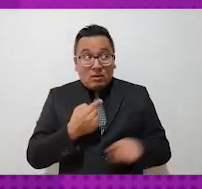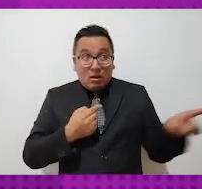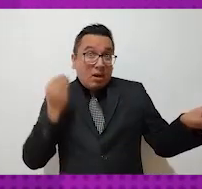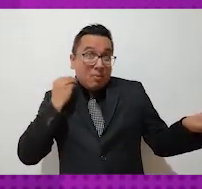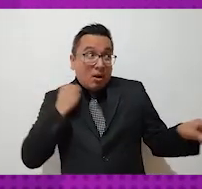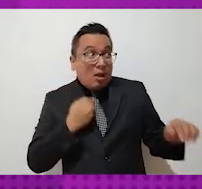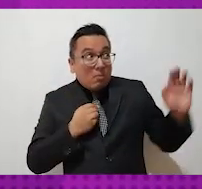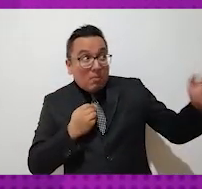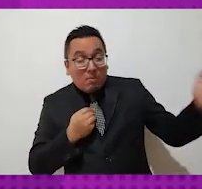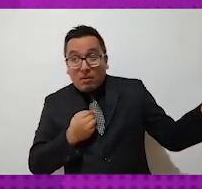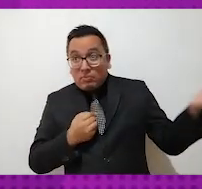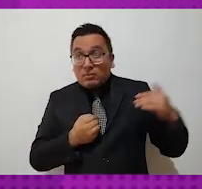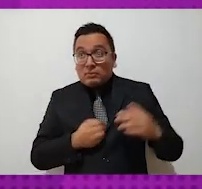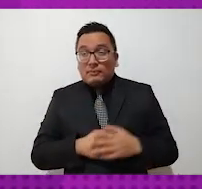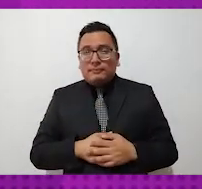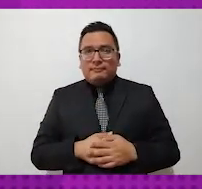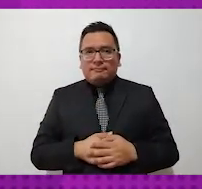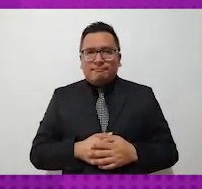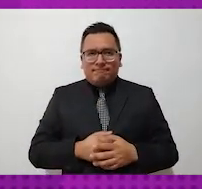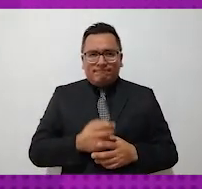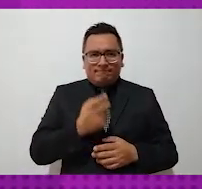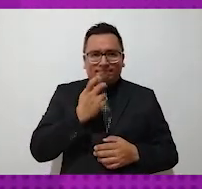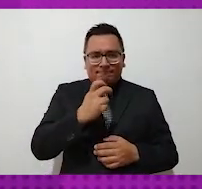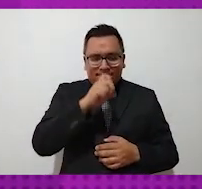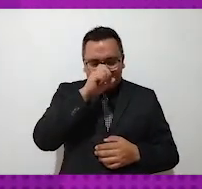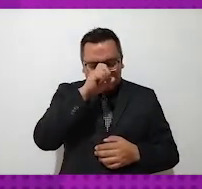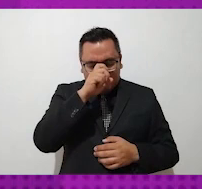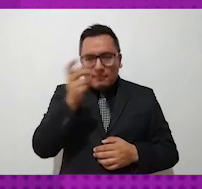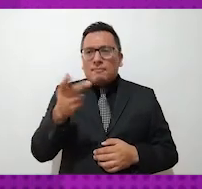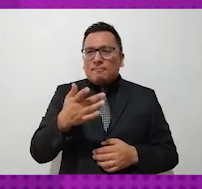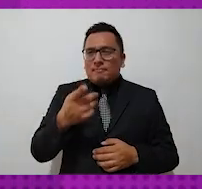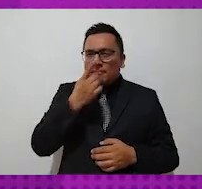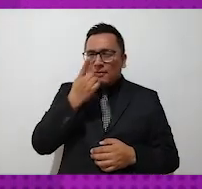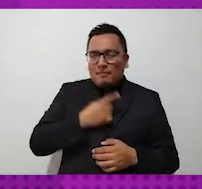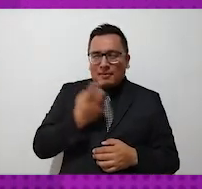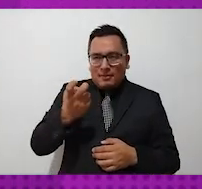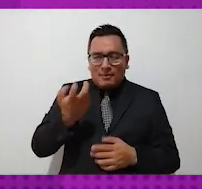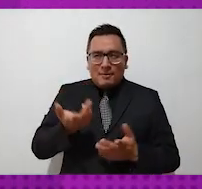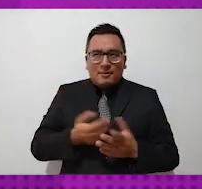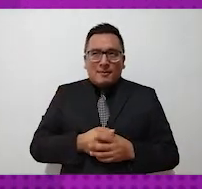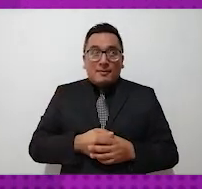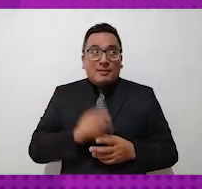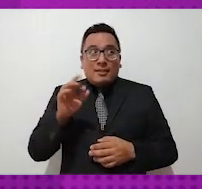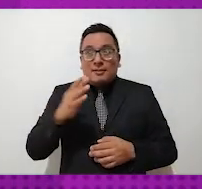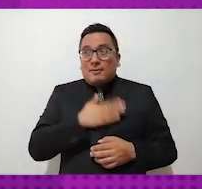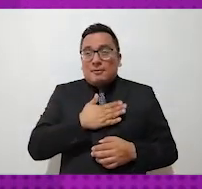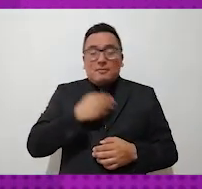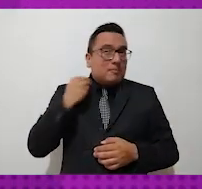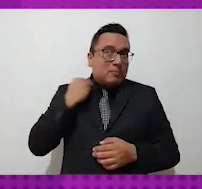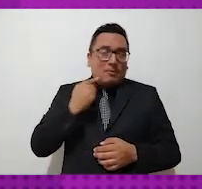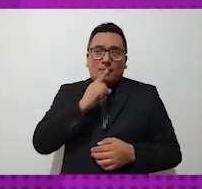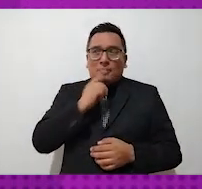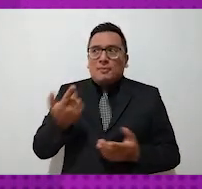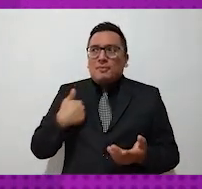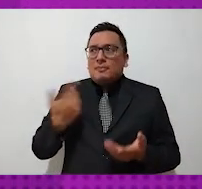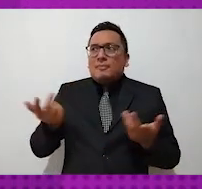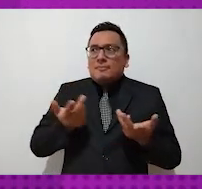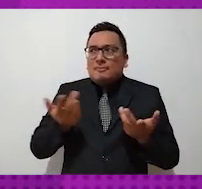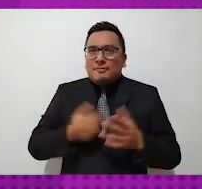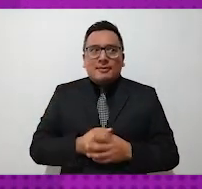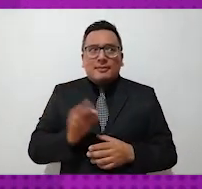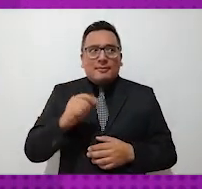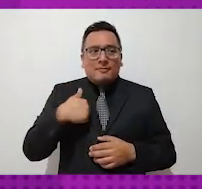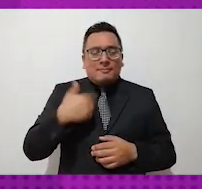ustedes que trabajan con eso todos los días es de muy fácil la respuesta, pero para quienes no somos abogados,